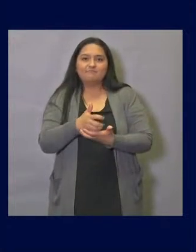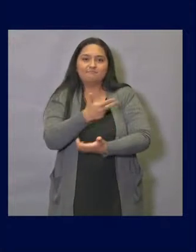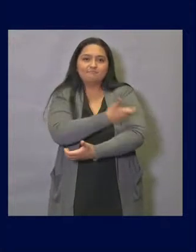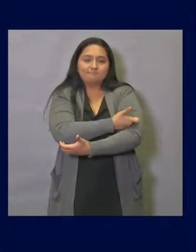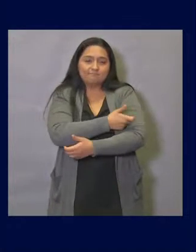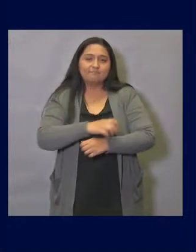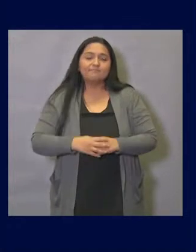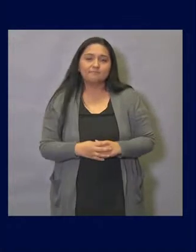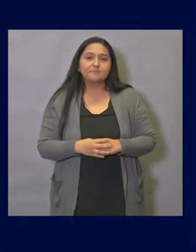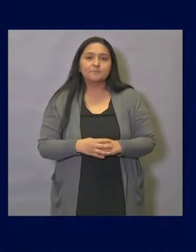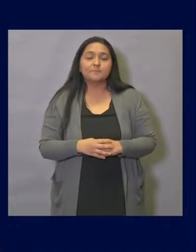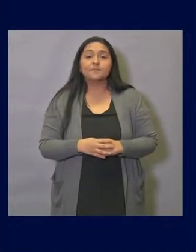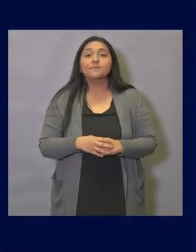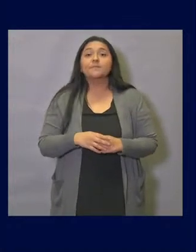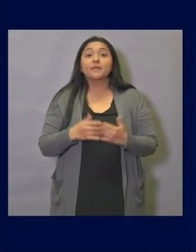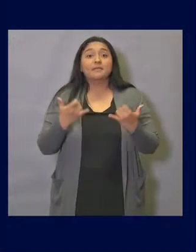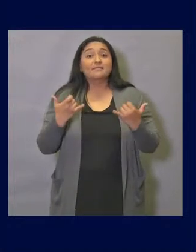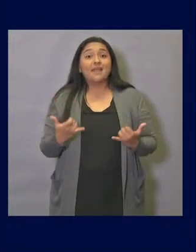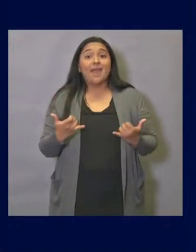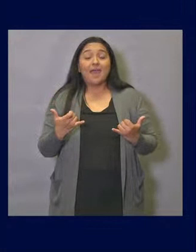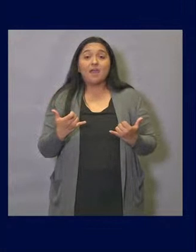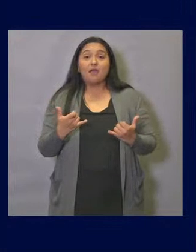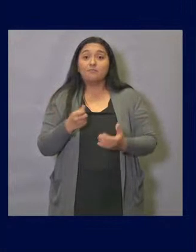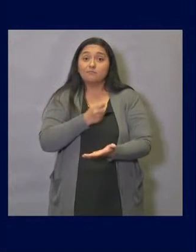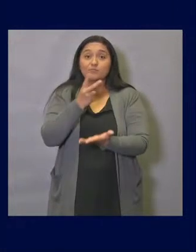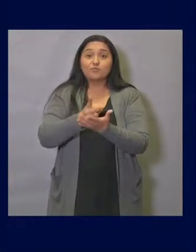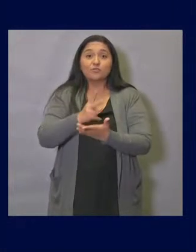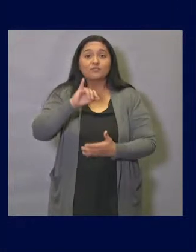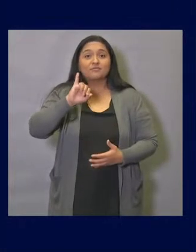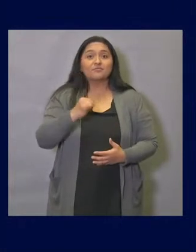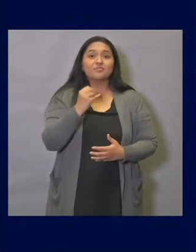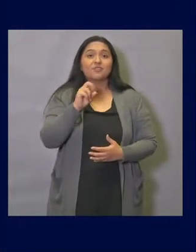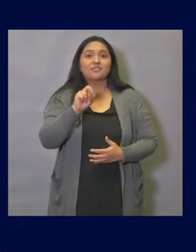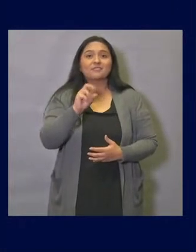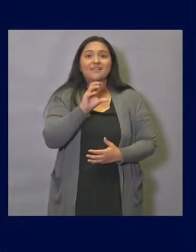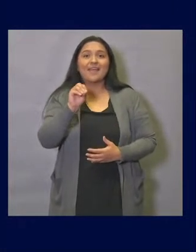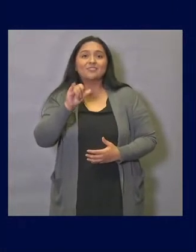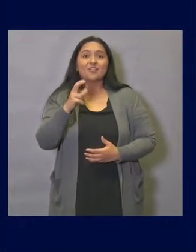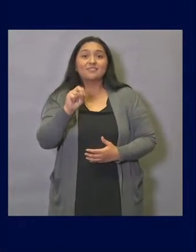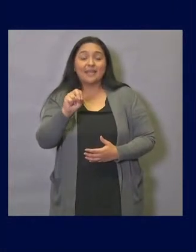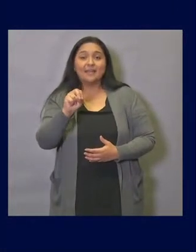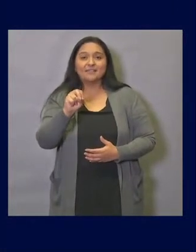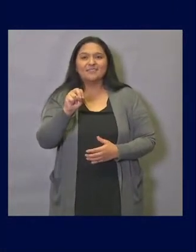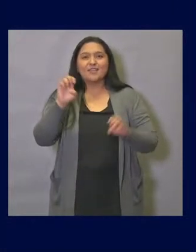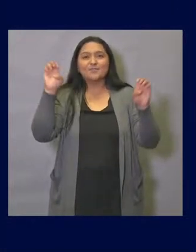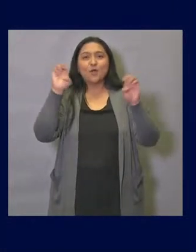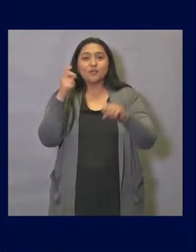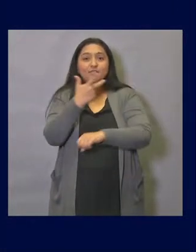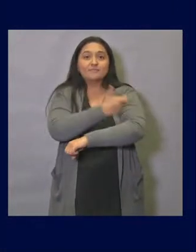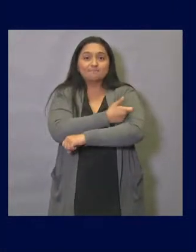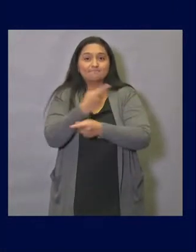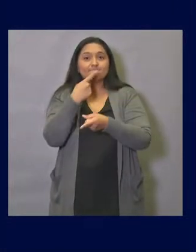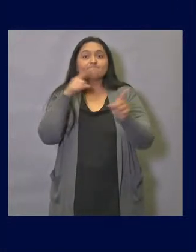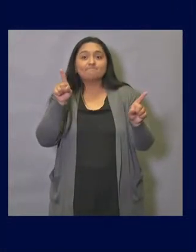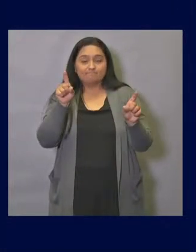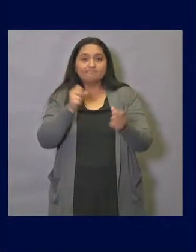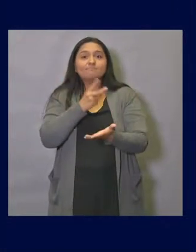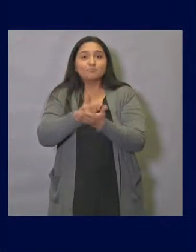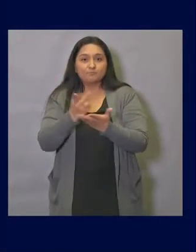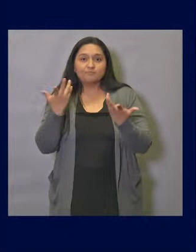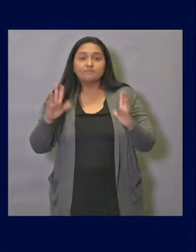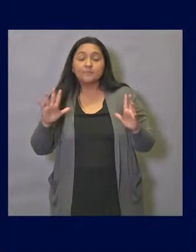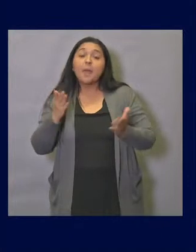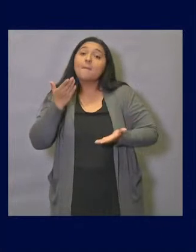embargo, ahora que la vacuna Johnson & Johnson ha recibido la autorización de uso de emergencia, es probable que el condado de Los